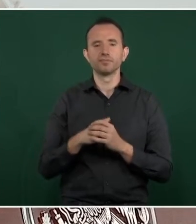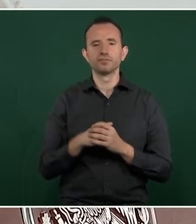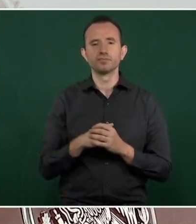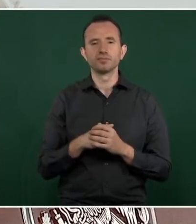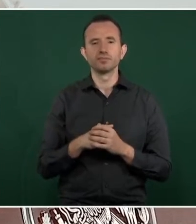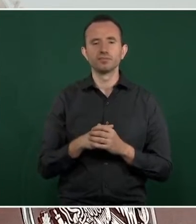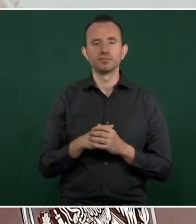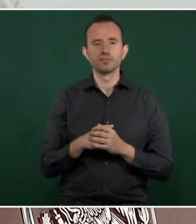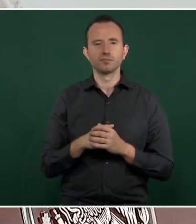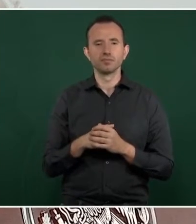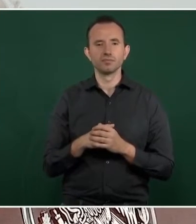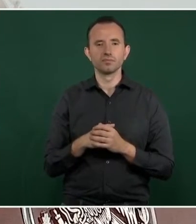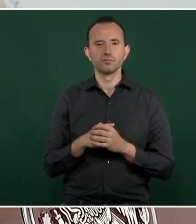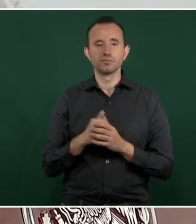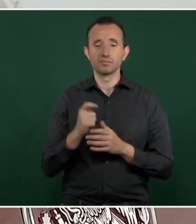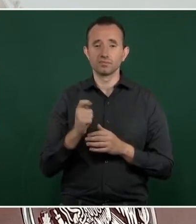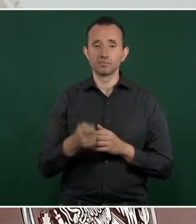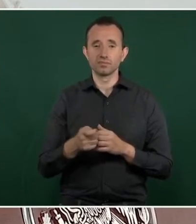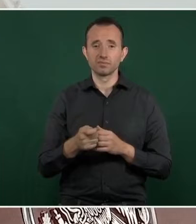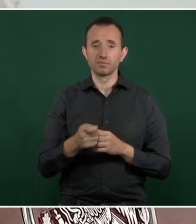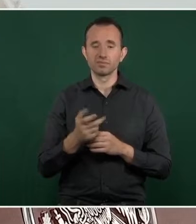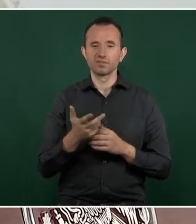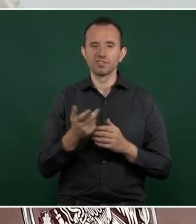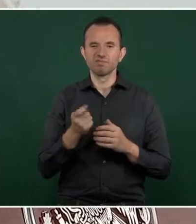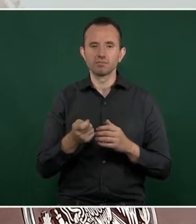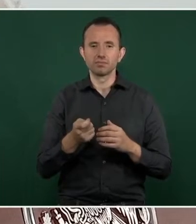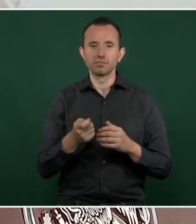el mal funcionamiento de una institución.